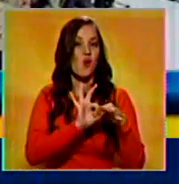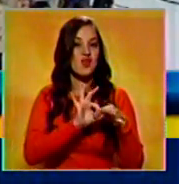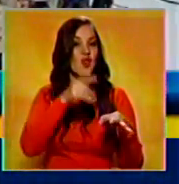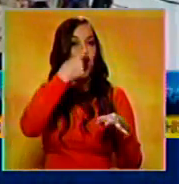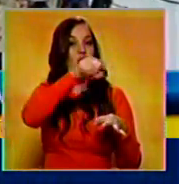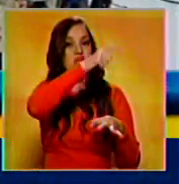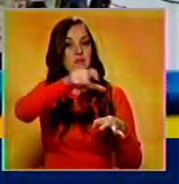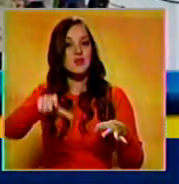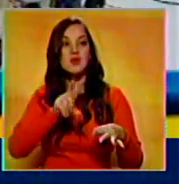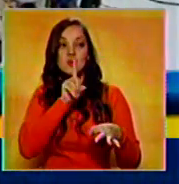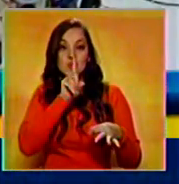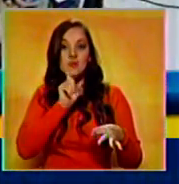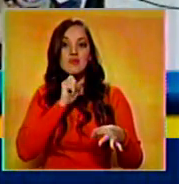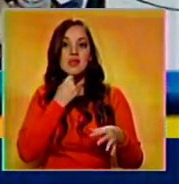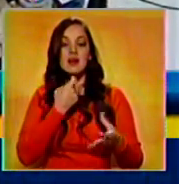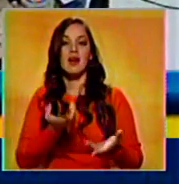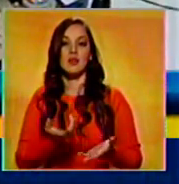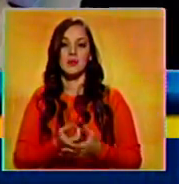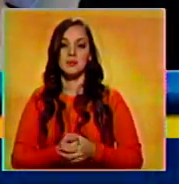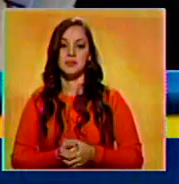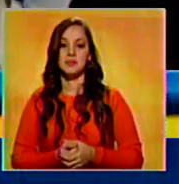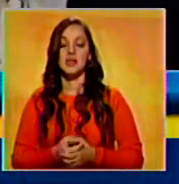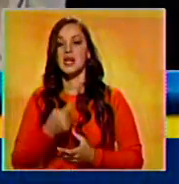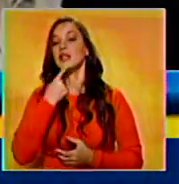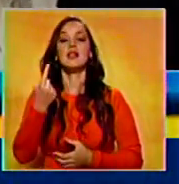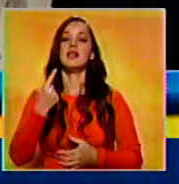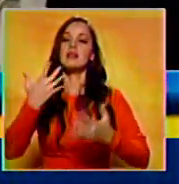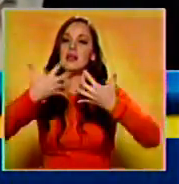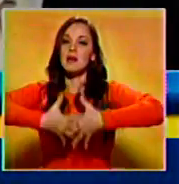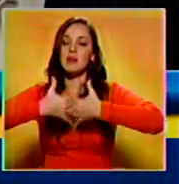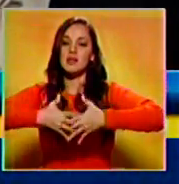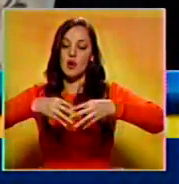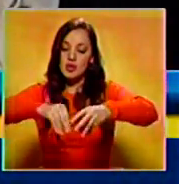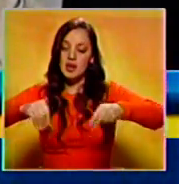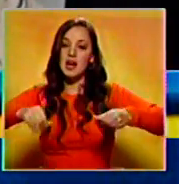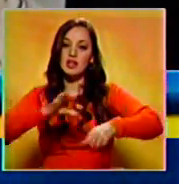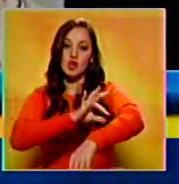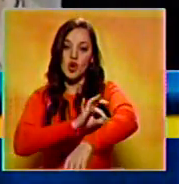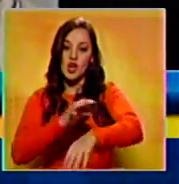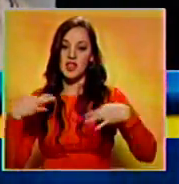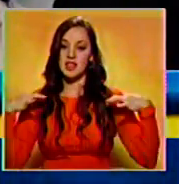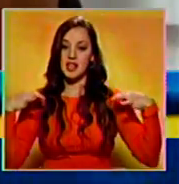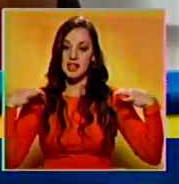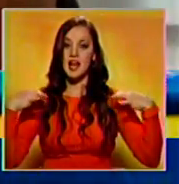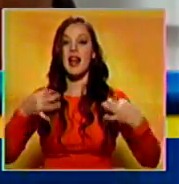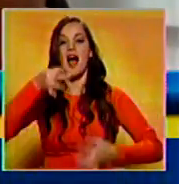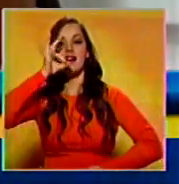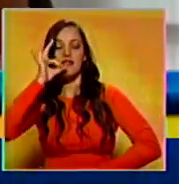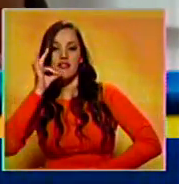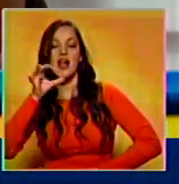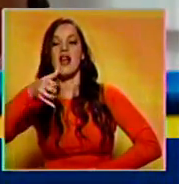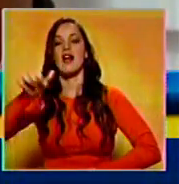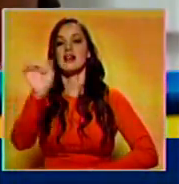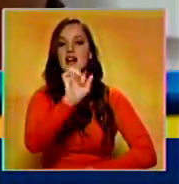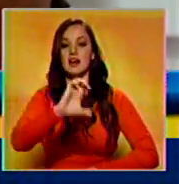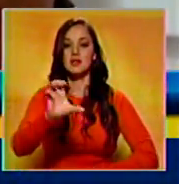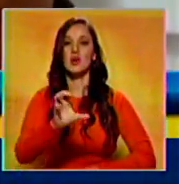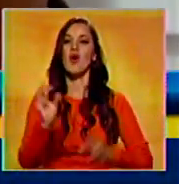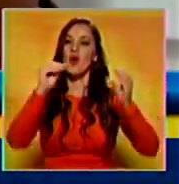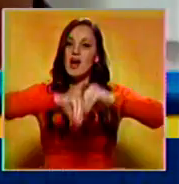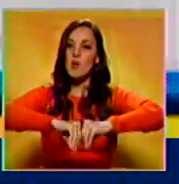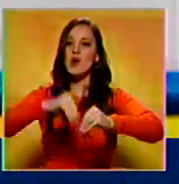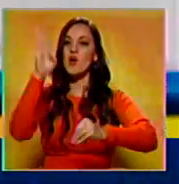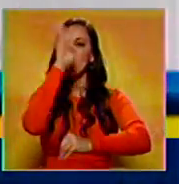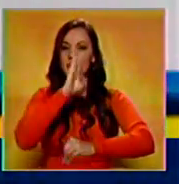personas. Informaron el fortalecimiento de sectores de la agroindustria, textil, automotriz y del café, con acuerdos suscritos con